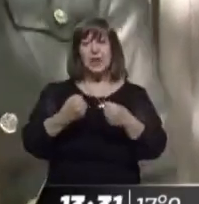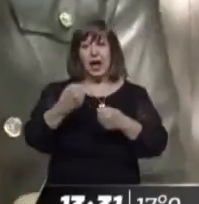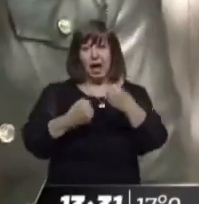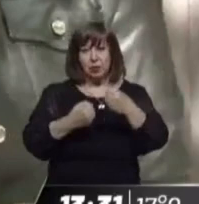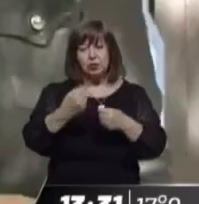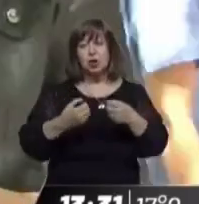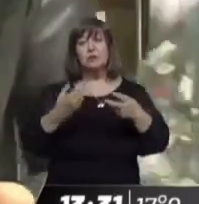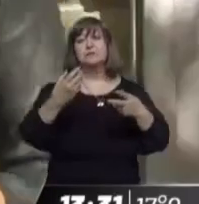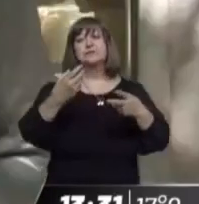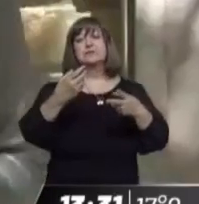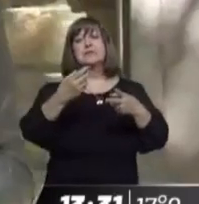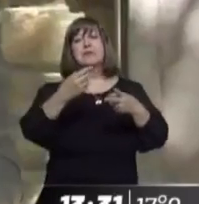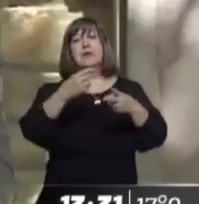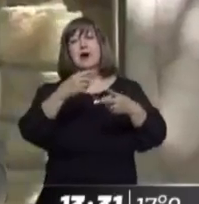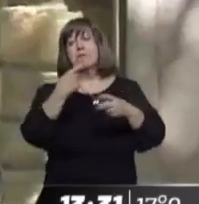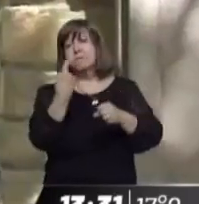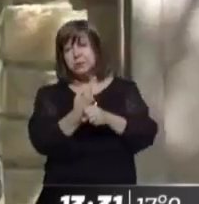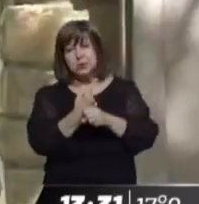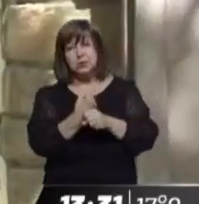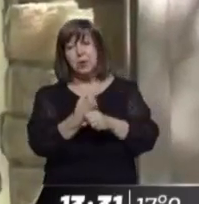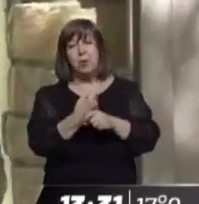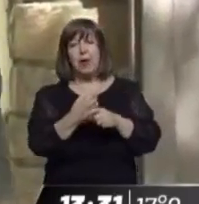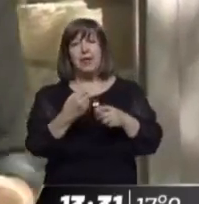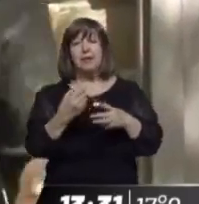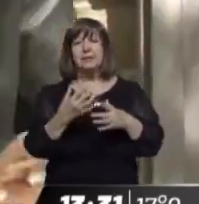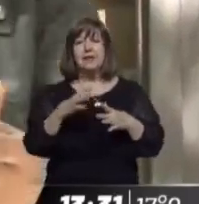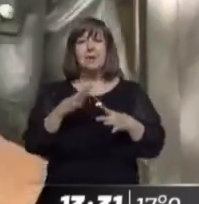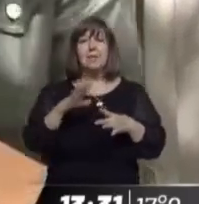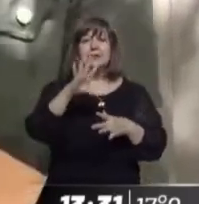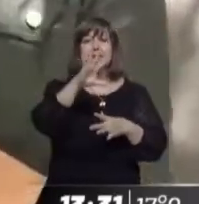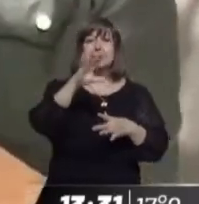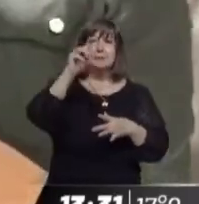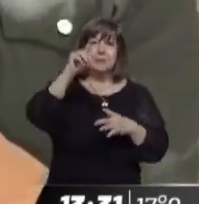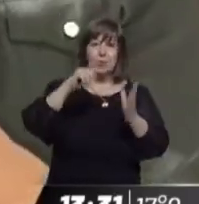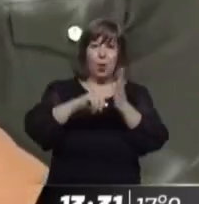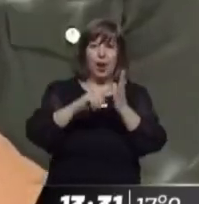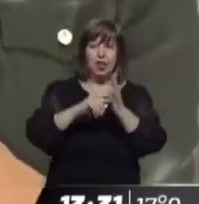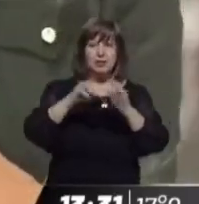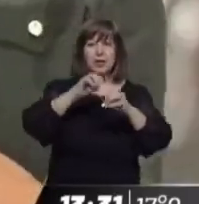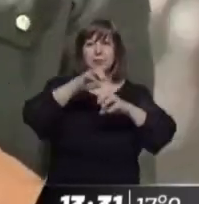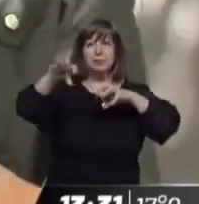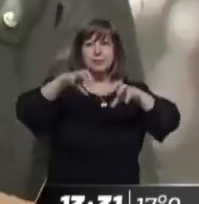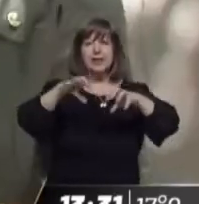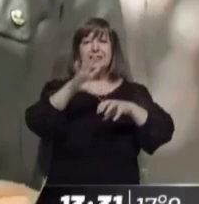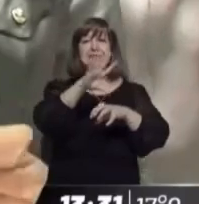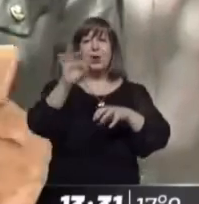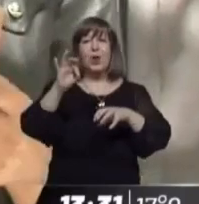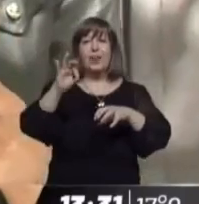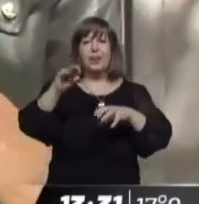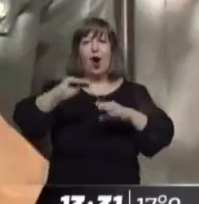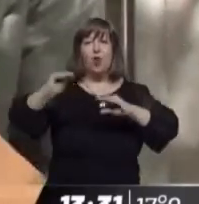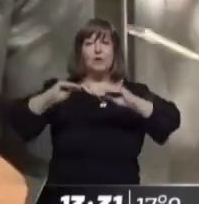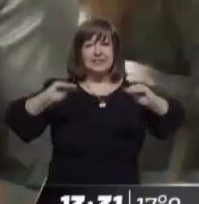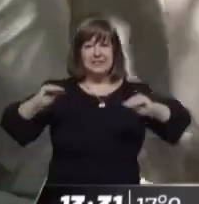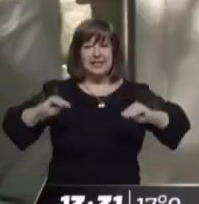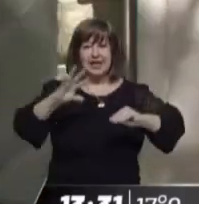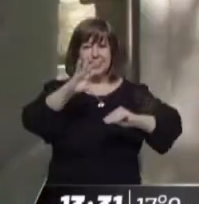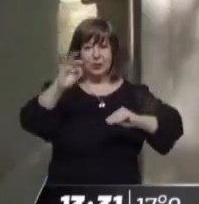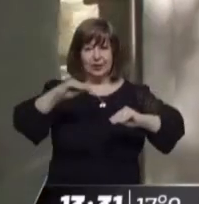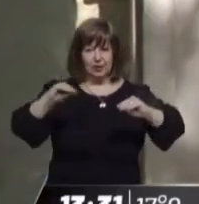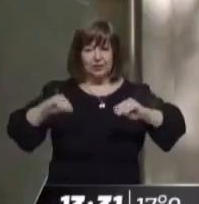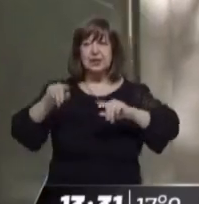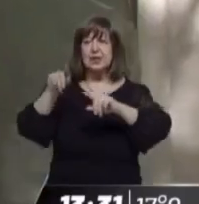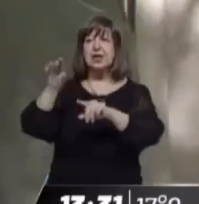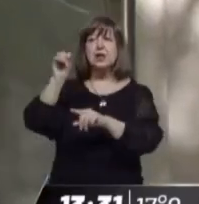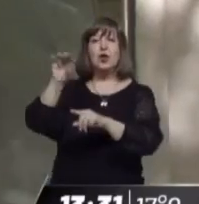civil, automotor en la provincia de Mendoza que tiene más de 50 sedes, así que todo se lo vamos a preguntar a Hugo Méndez, que es el tesorero de la Cámara